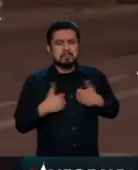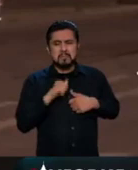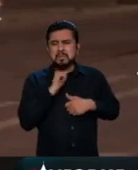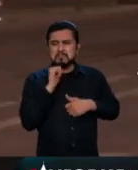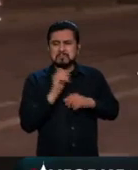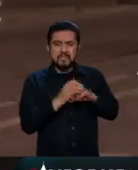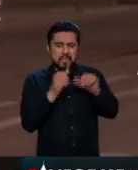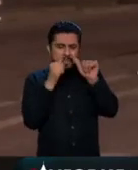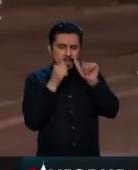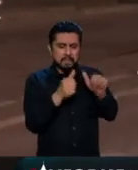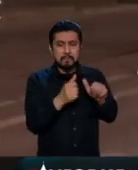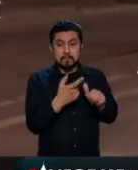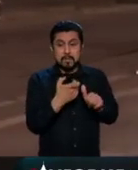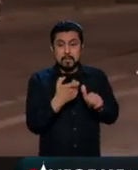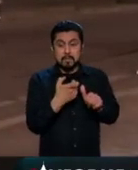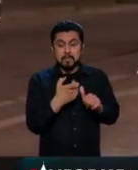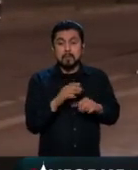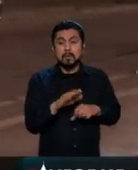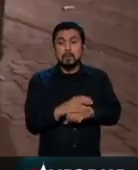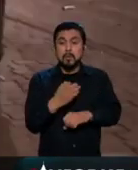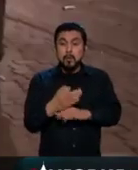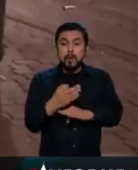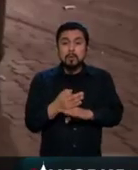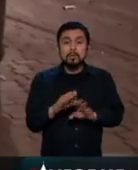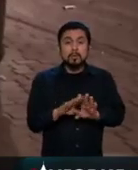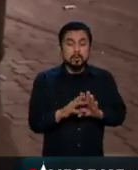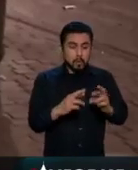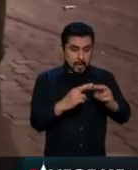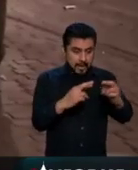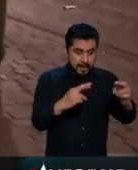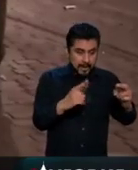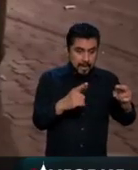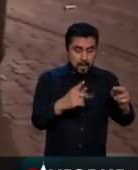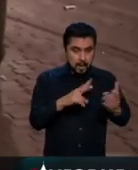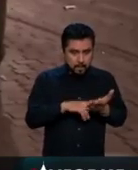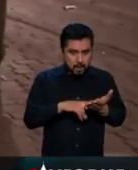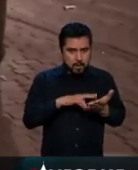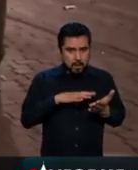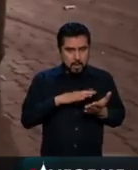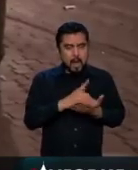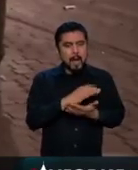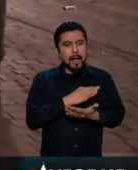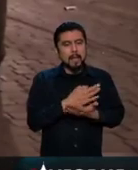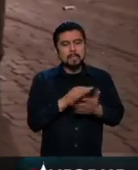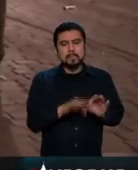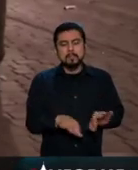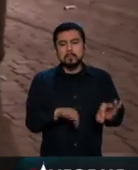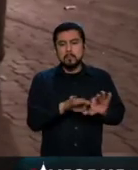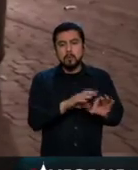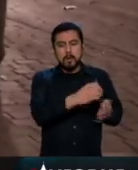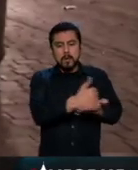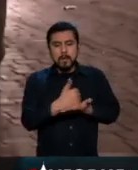lo tanto la autoridad moral y religiosa de la Iglesia es importante. Pero esto